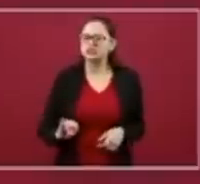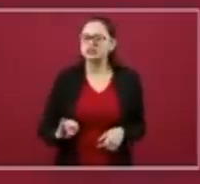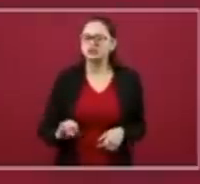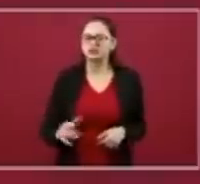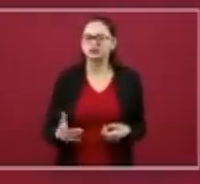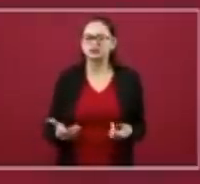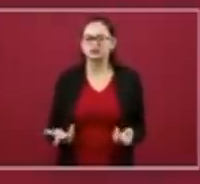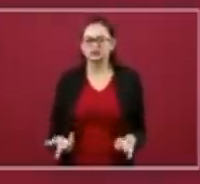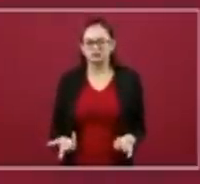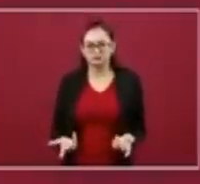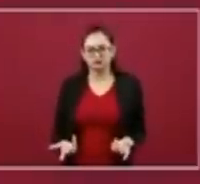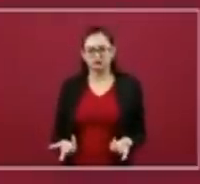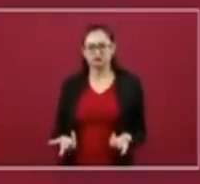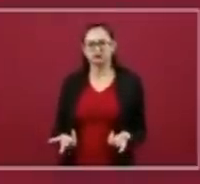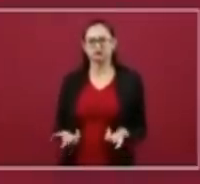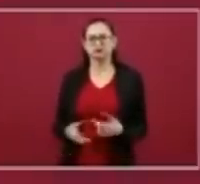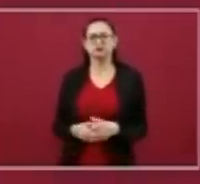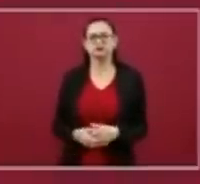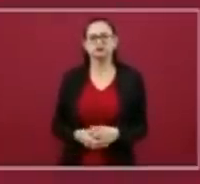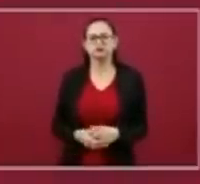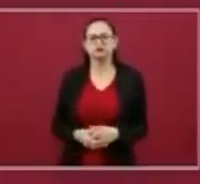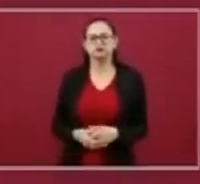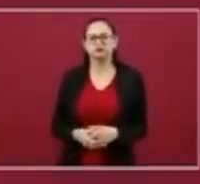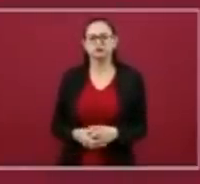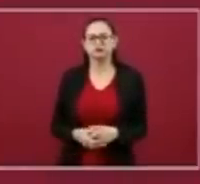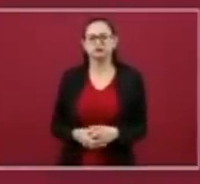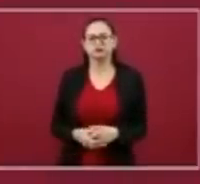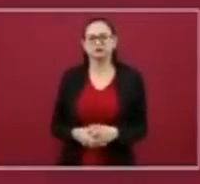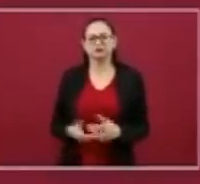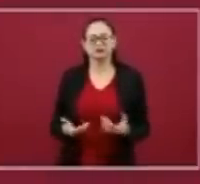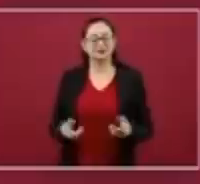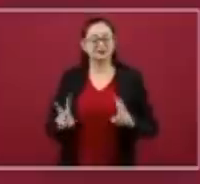Entonces, es muy importante esto,